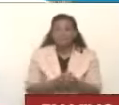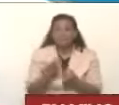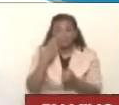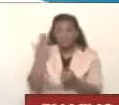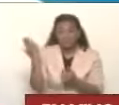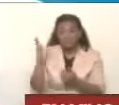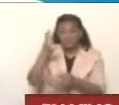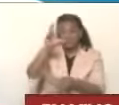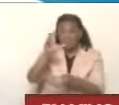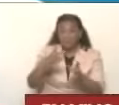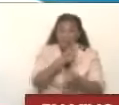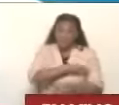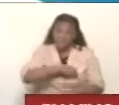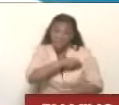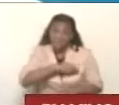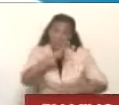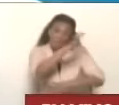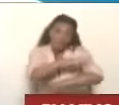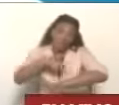Maigualida me ha dado a mí